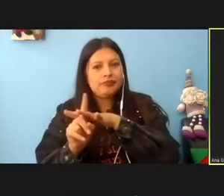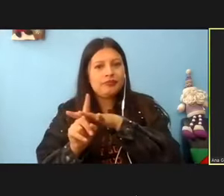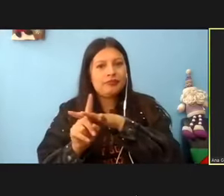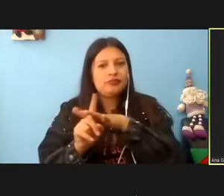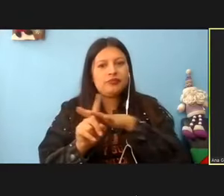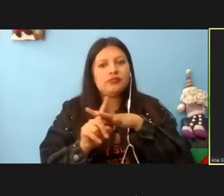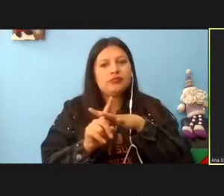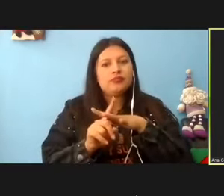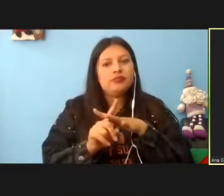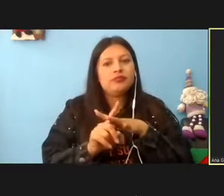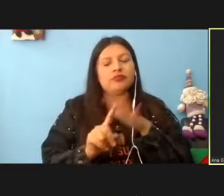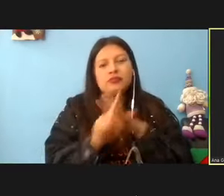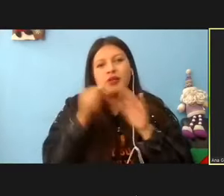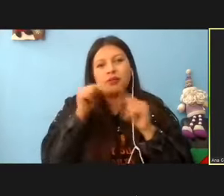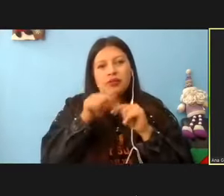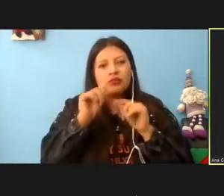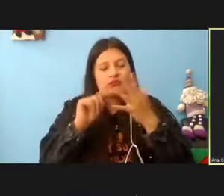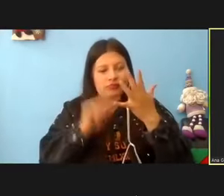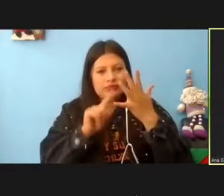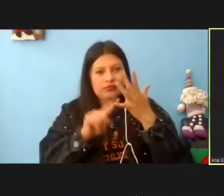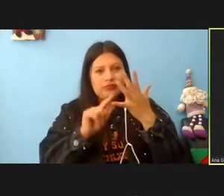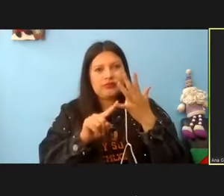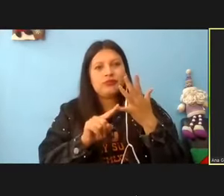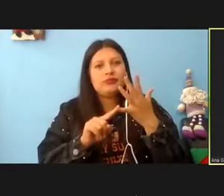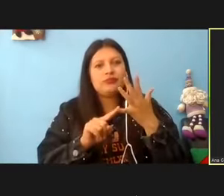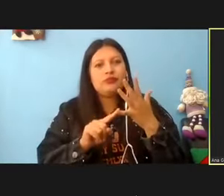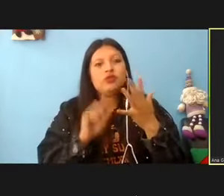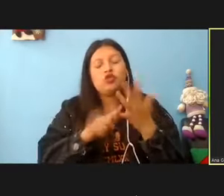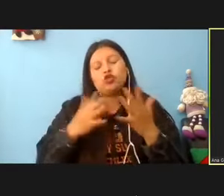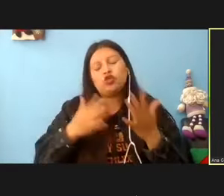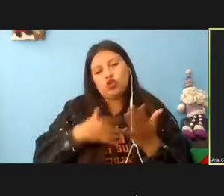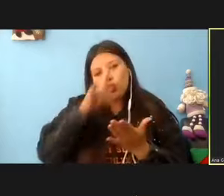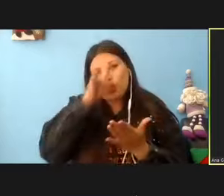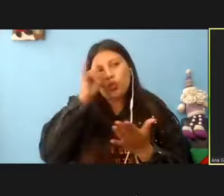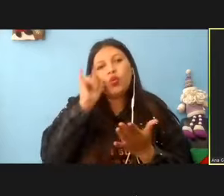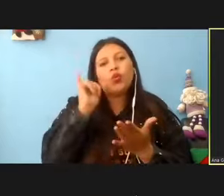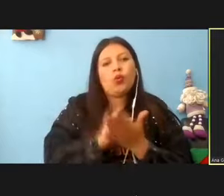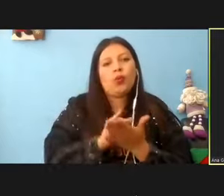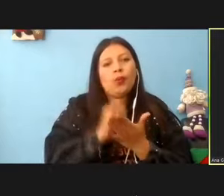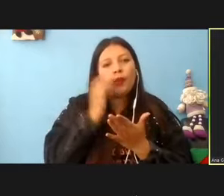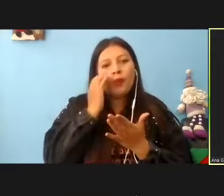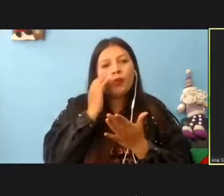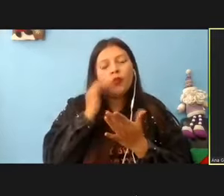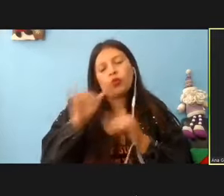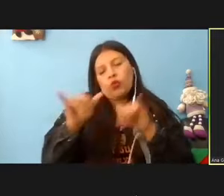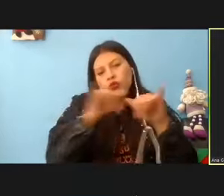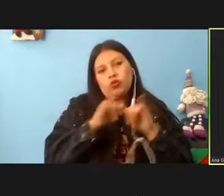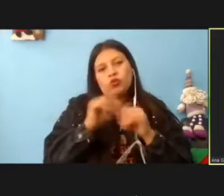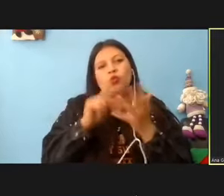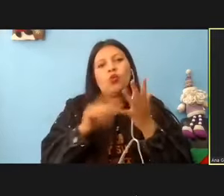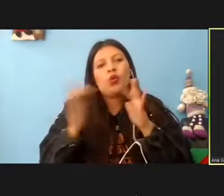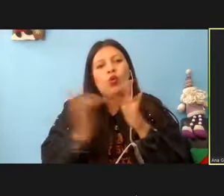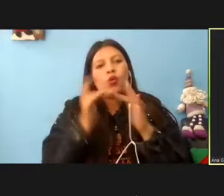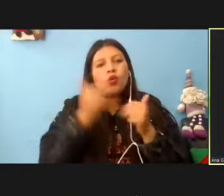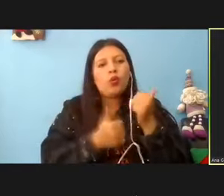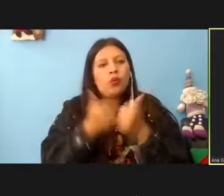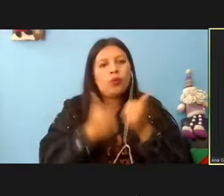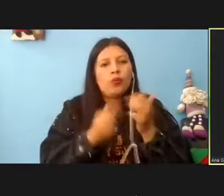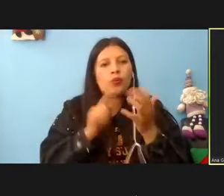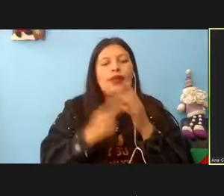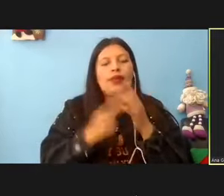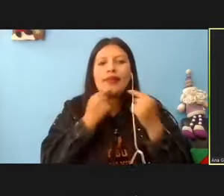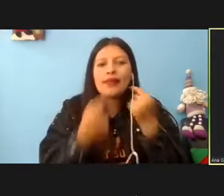menos en nuestro subeje, pero también yo creo que obviamente para todo el resto, que tiene que ver, por un lado, el